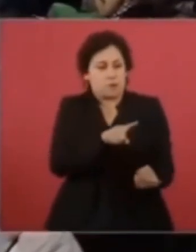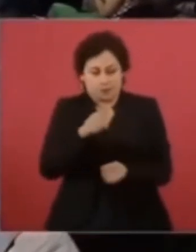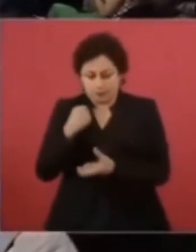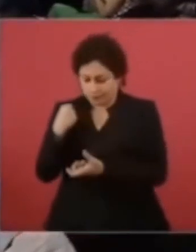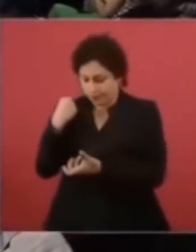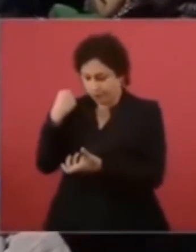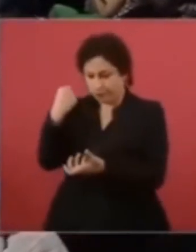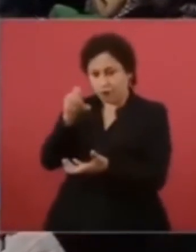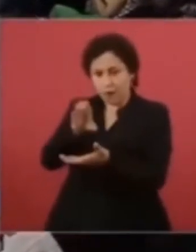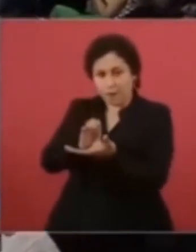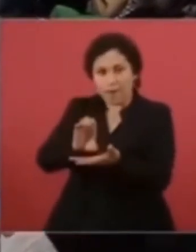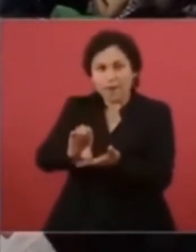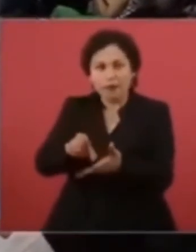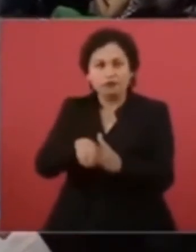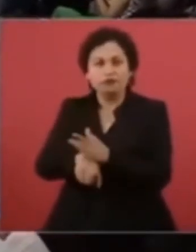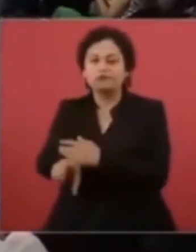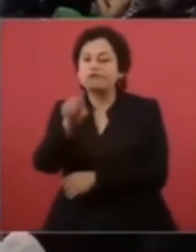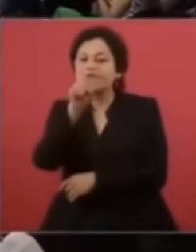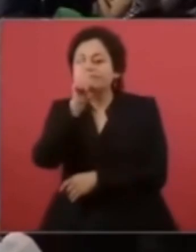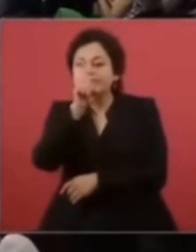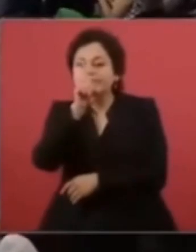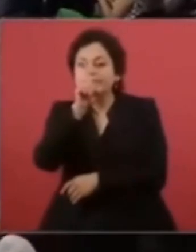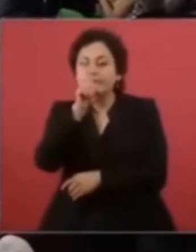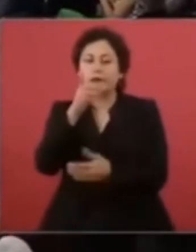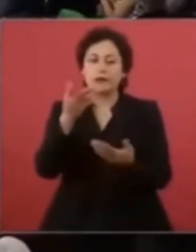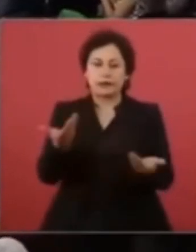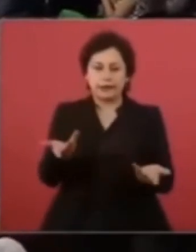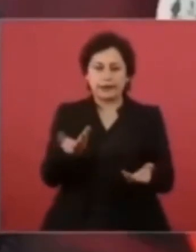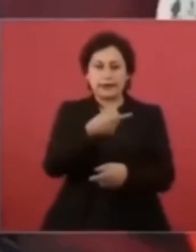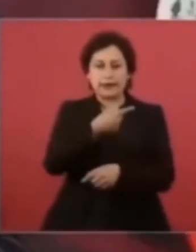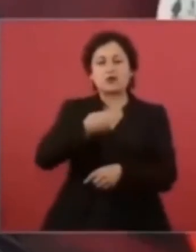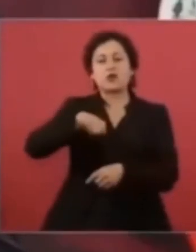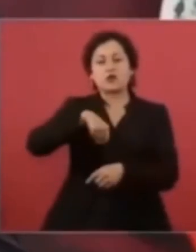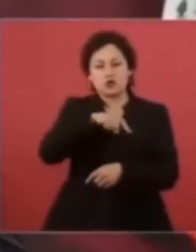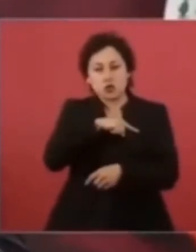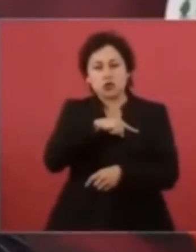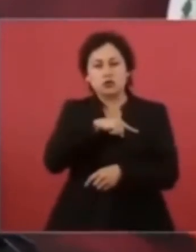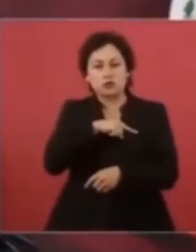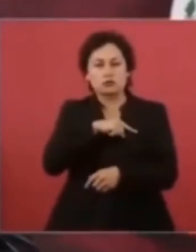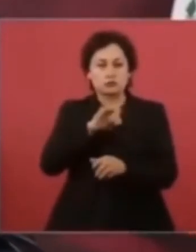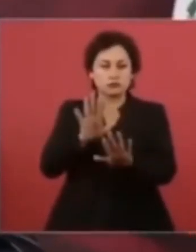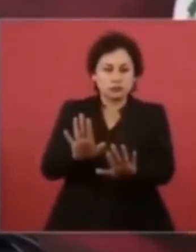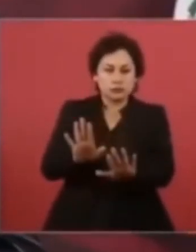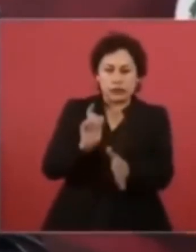Y eso lo bajamos a 2,000, 2,500.